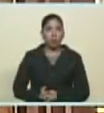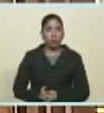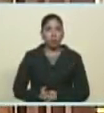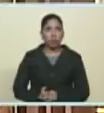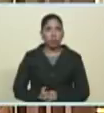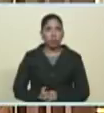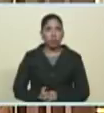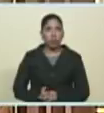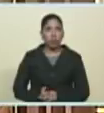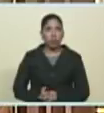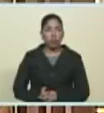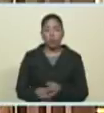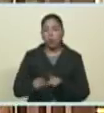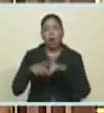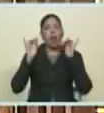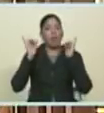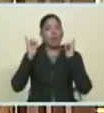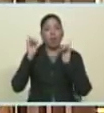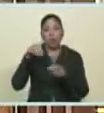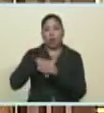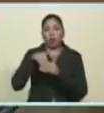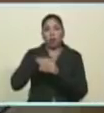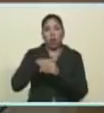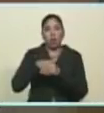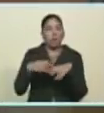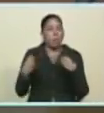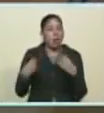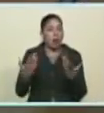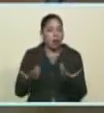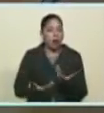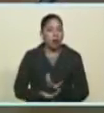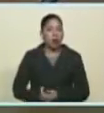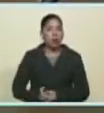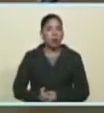a una fiesta electoral, para renovar